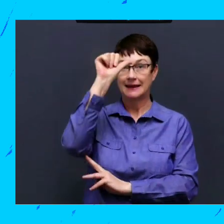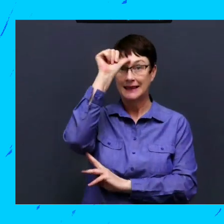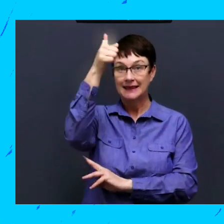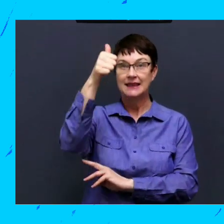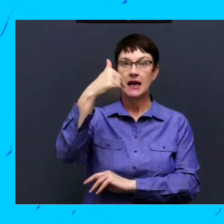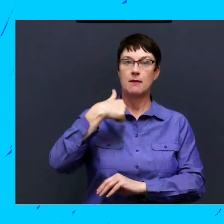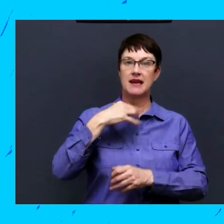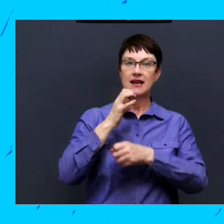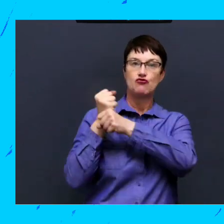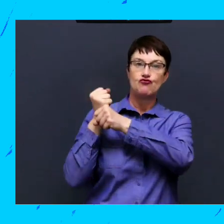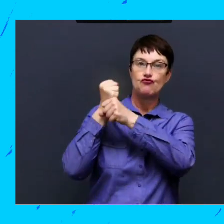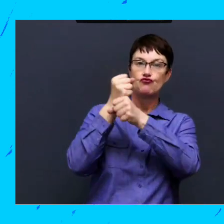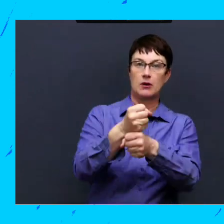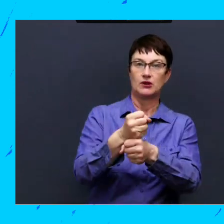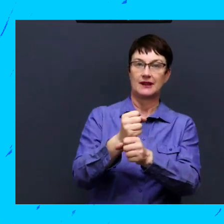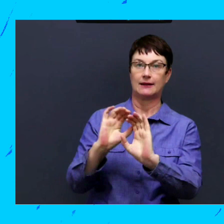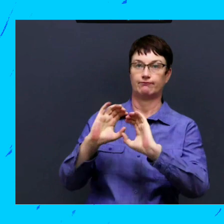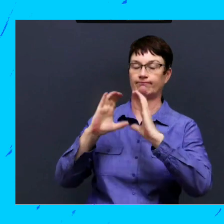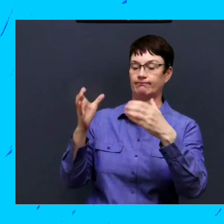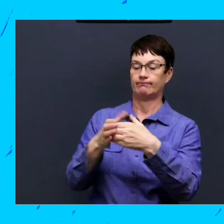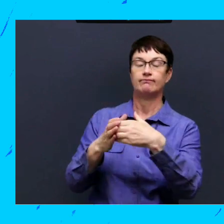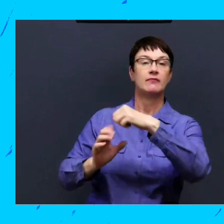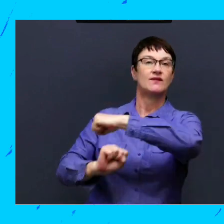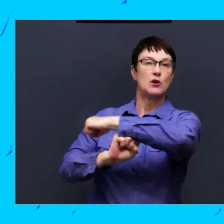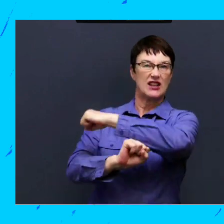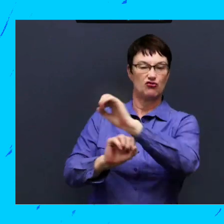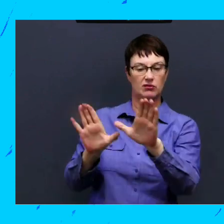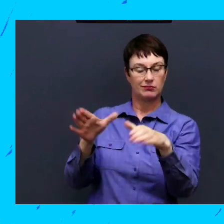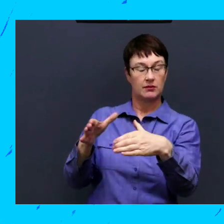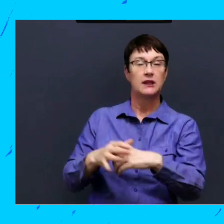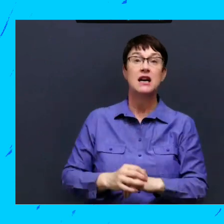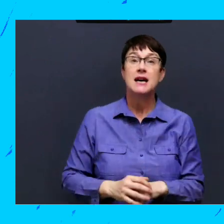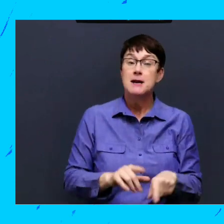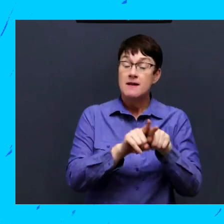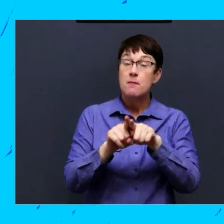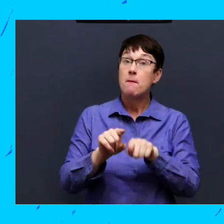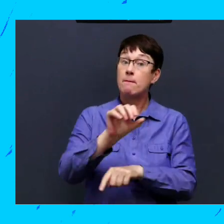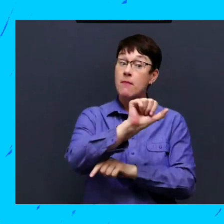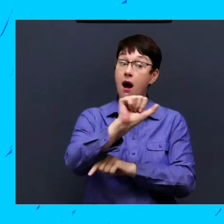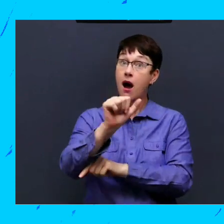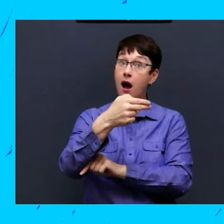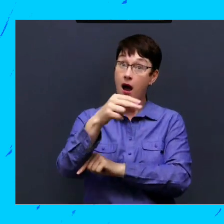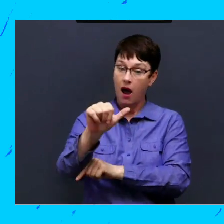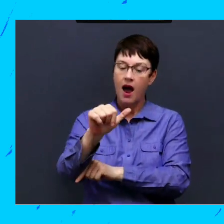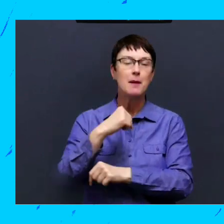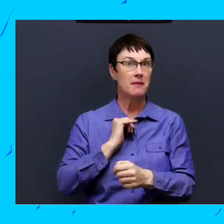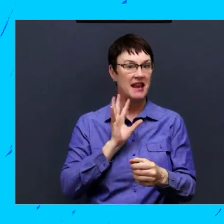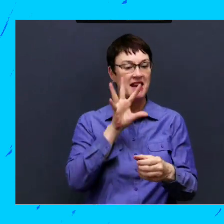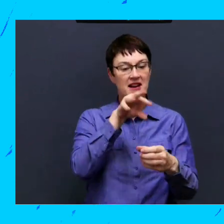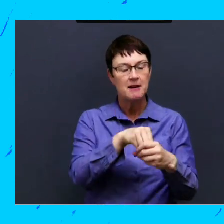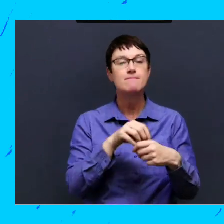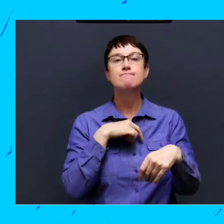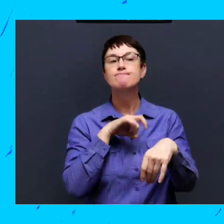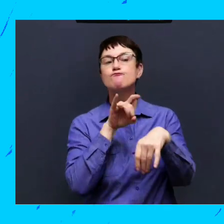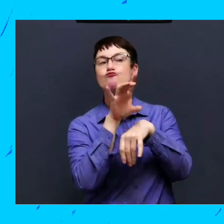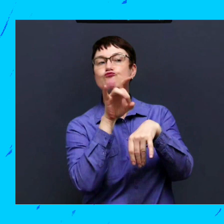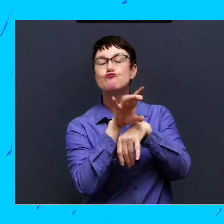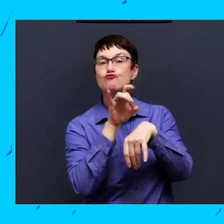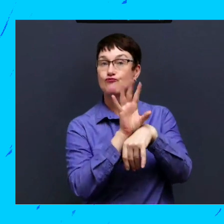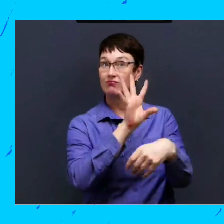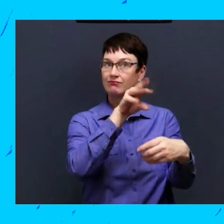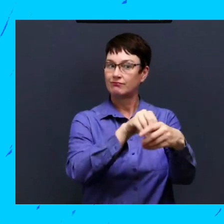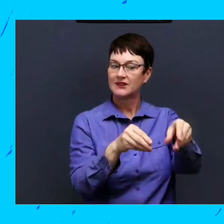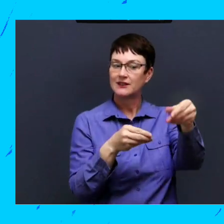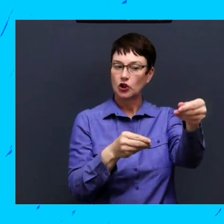y también fui consultora del grupo técnico del AHA, que es la acción